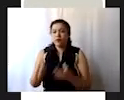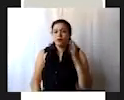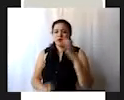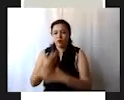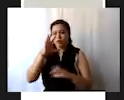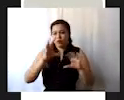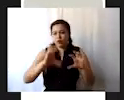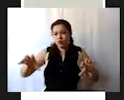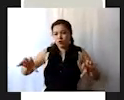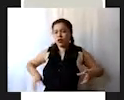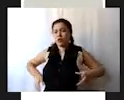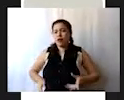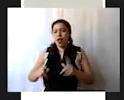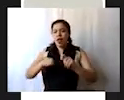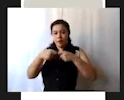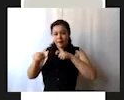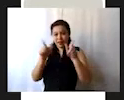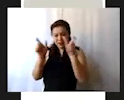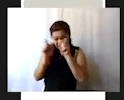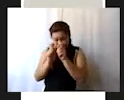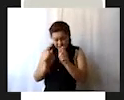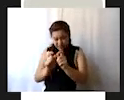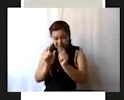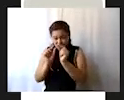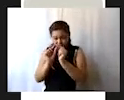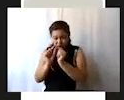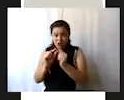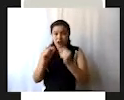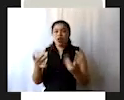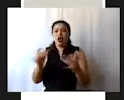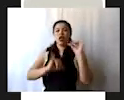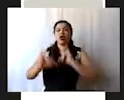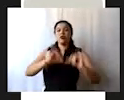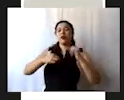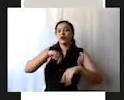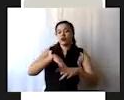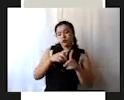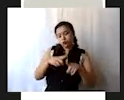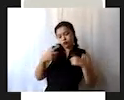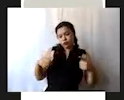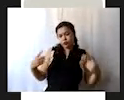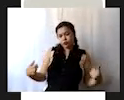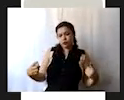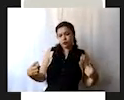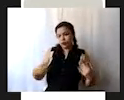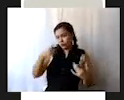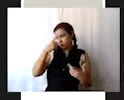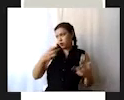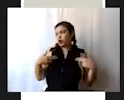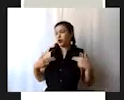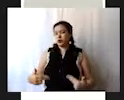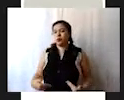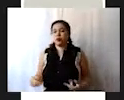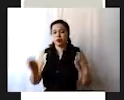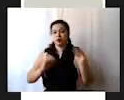con microplásticos o aquellos químicos o cuestiones que hayamos desarrollado como humanos, que no necesariamente